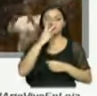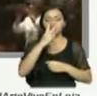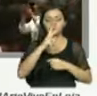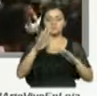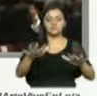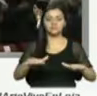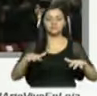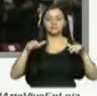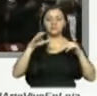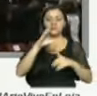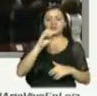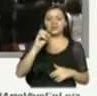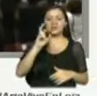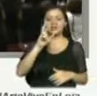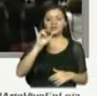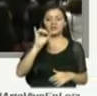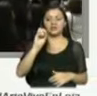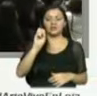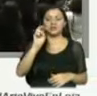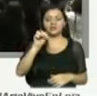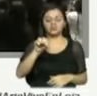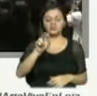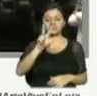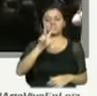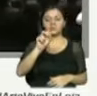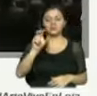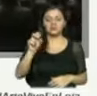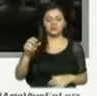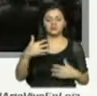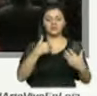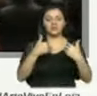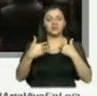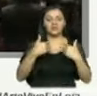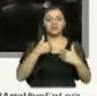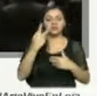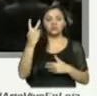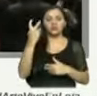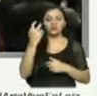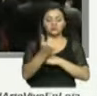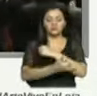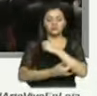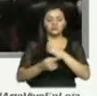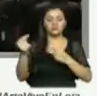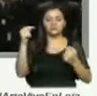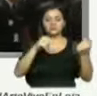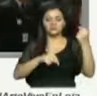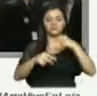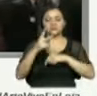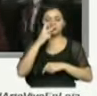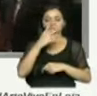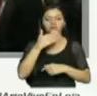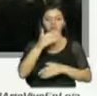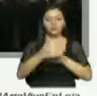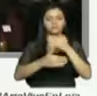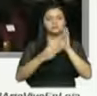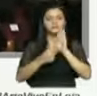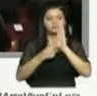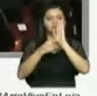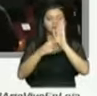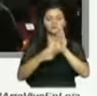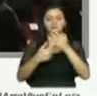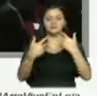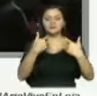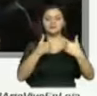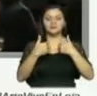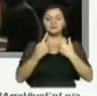Benjamín Carrión, más de 300 artistas de 12 países se darán cita para mostrar las